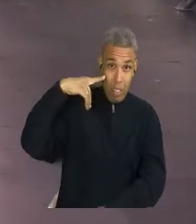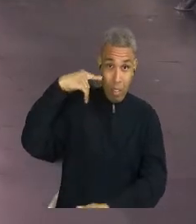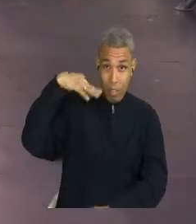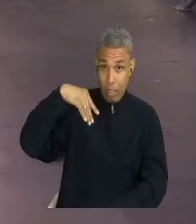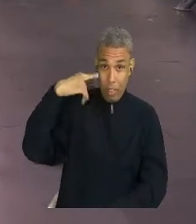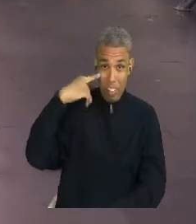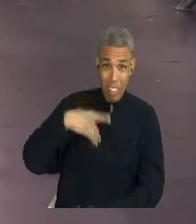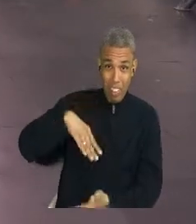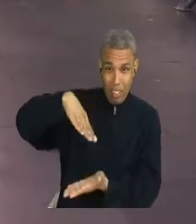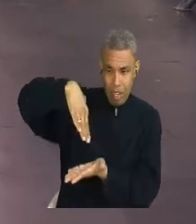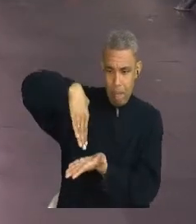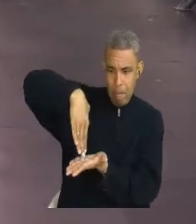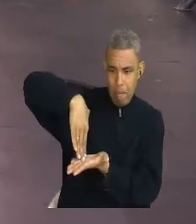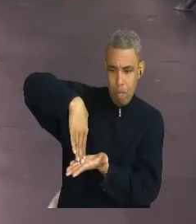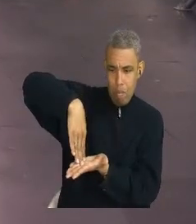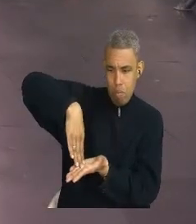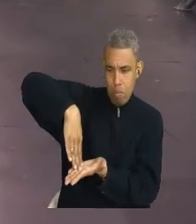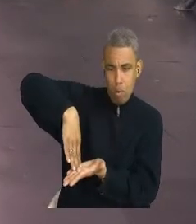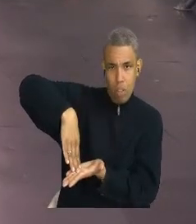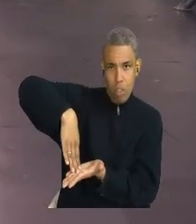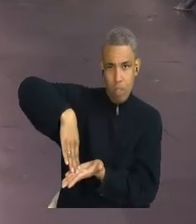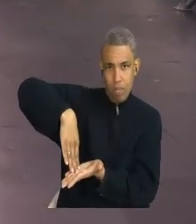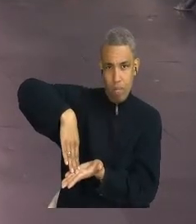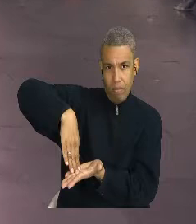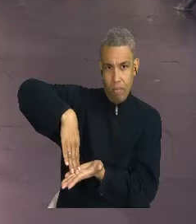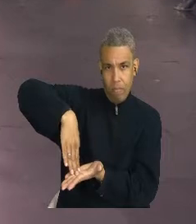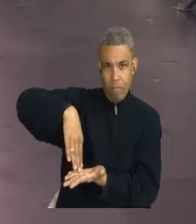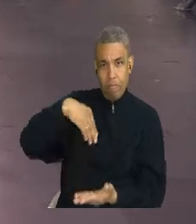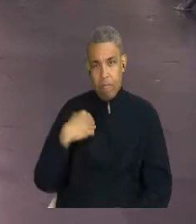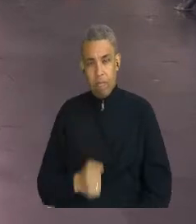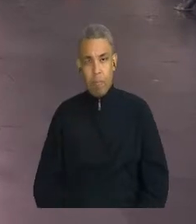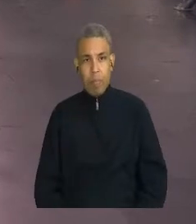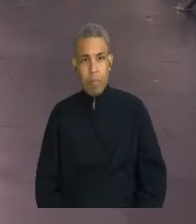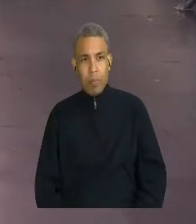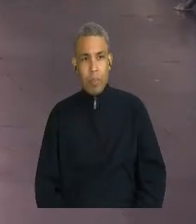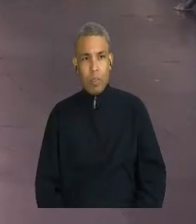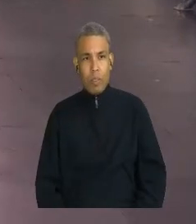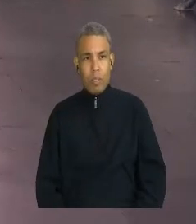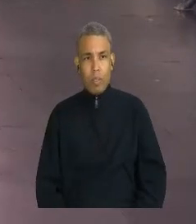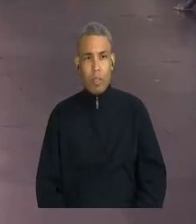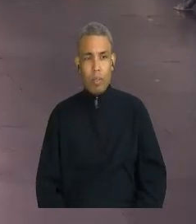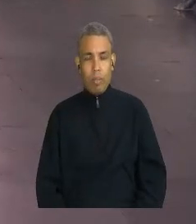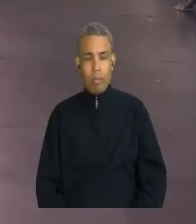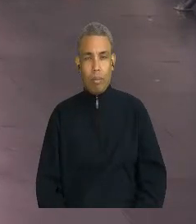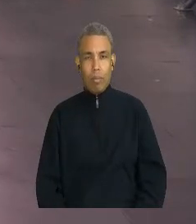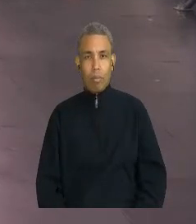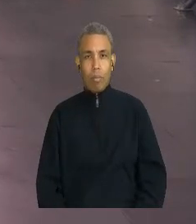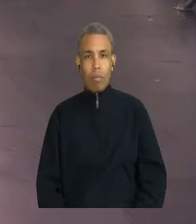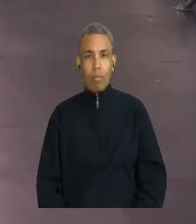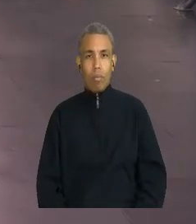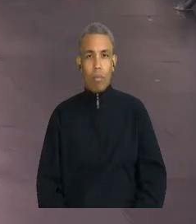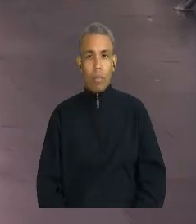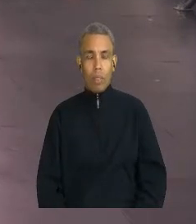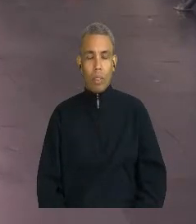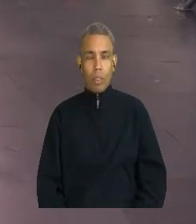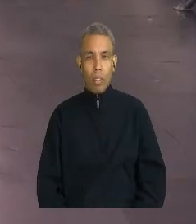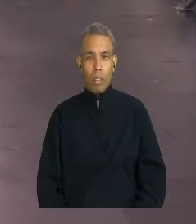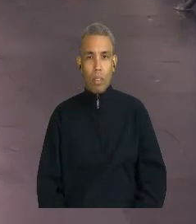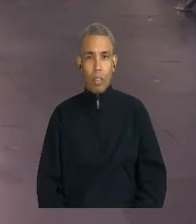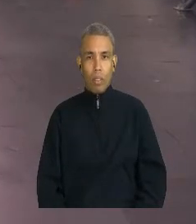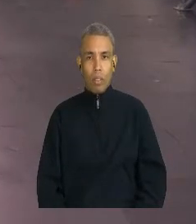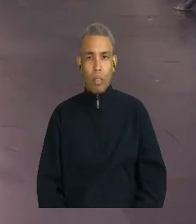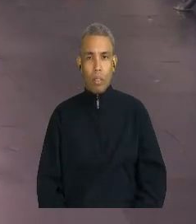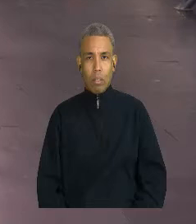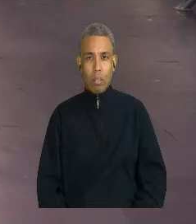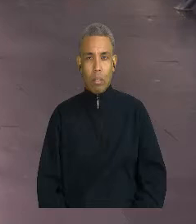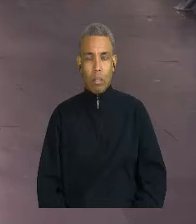Si no tenemos buena estabilidad, lo que vamos a hacer es trabajarlo lento y suave, ¿sí? Al hacer la flexión, vamos a apretar el abdomen haciendo